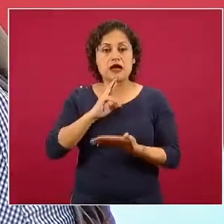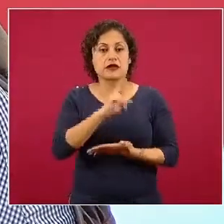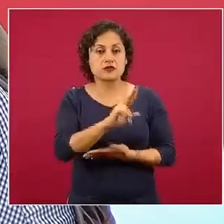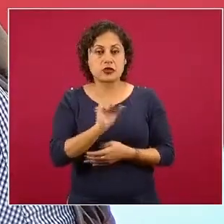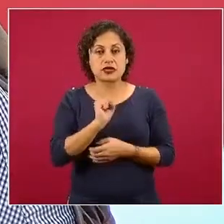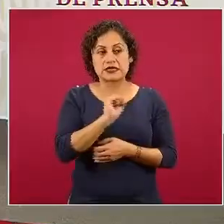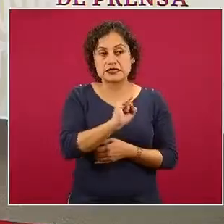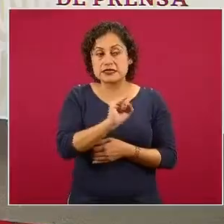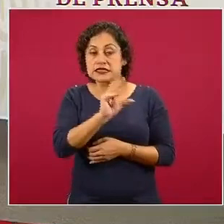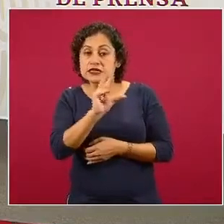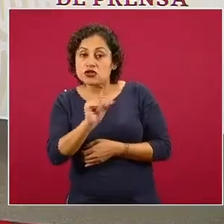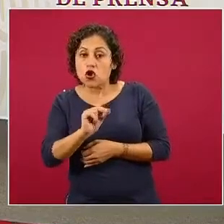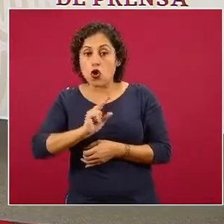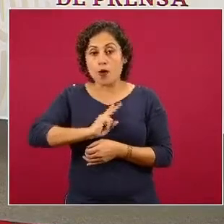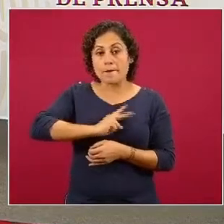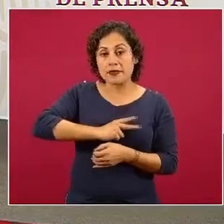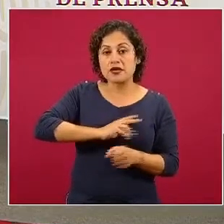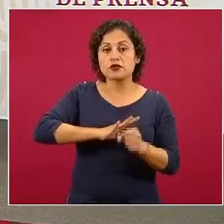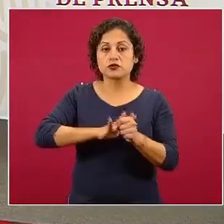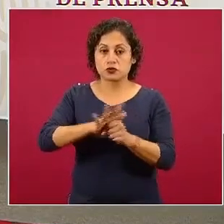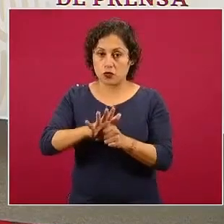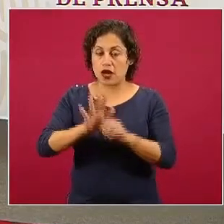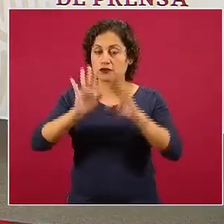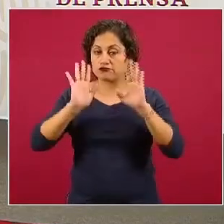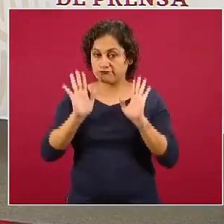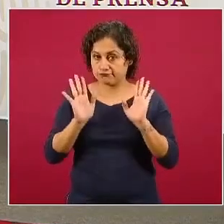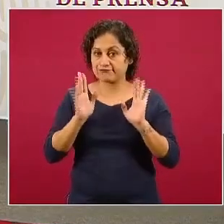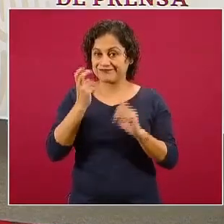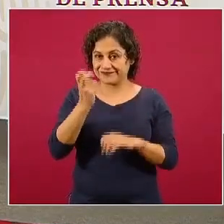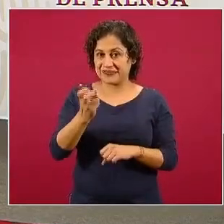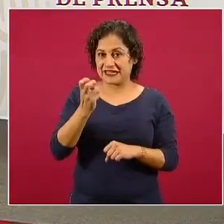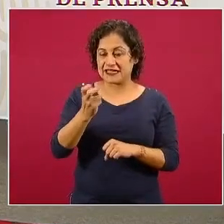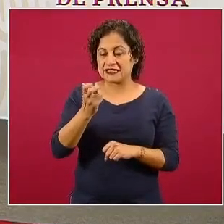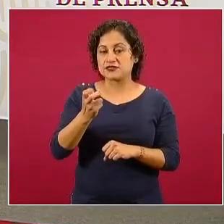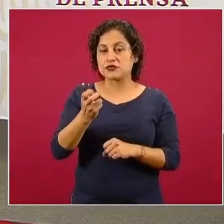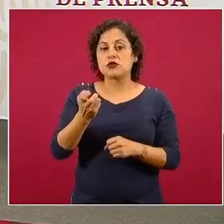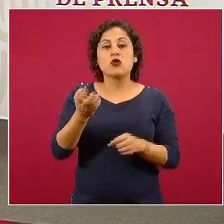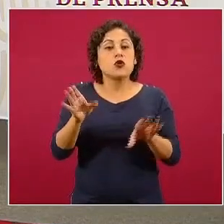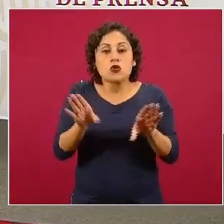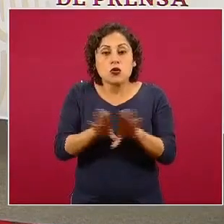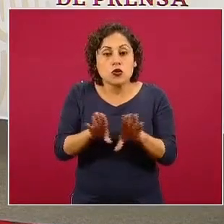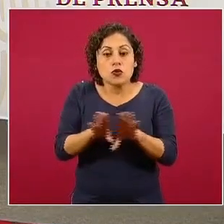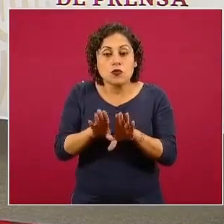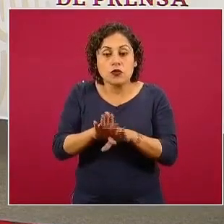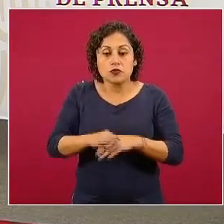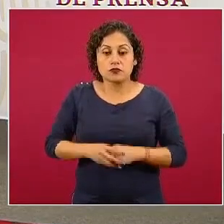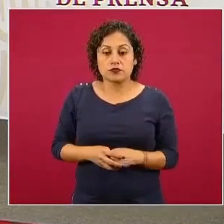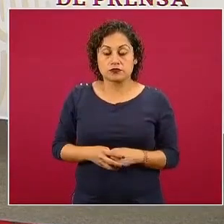respiratorios que hay en la temporada. Y esto precisamente se hace